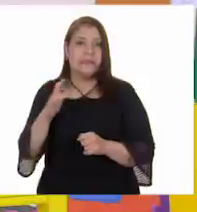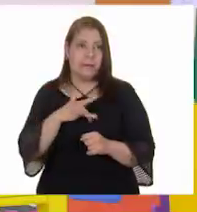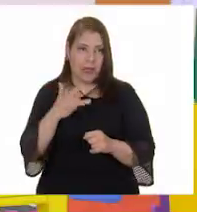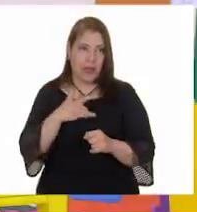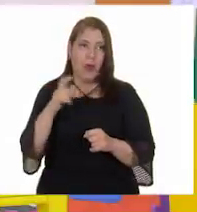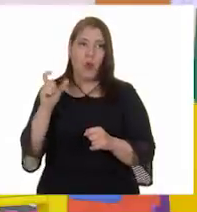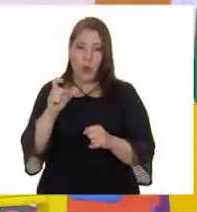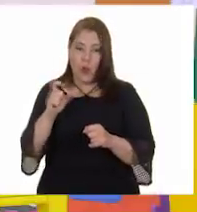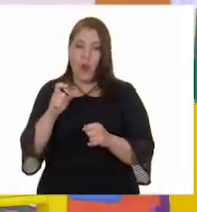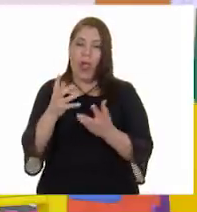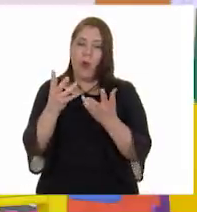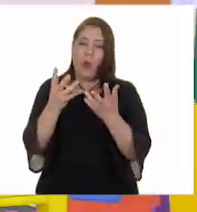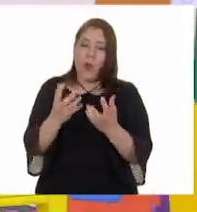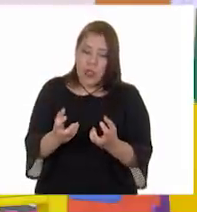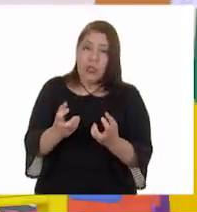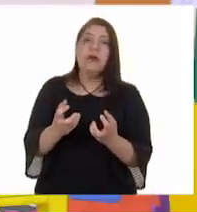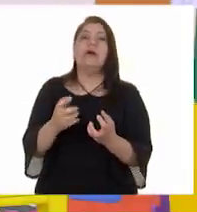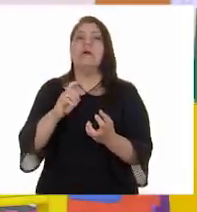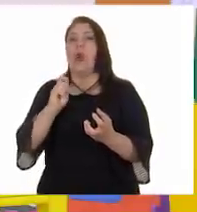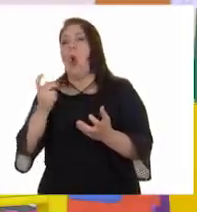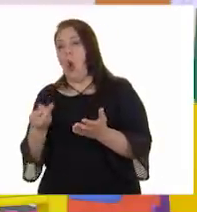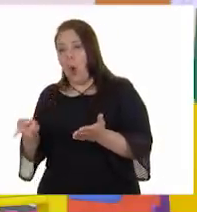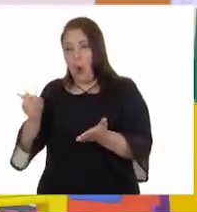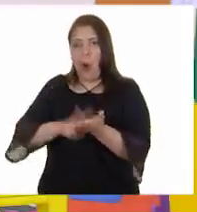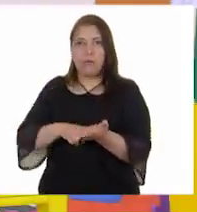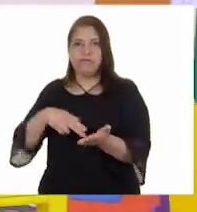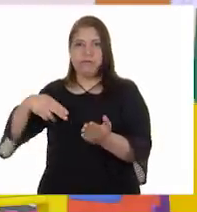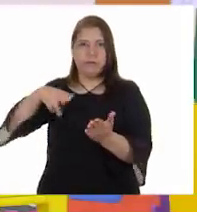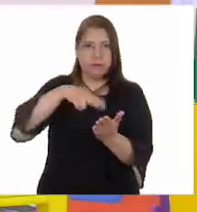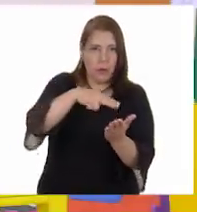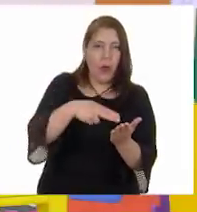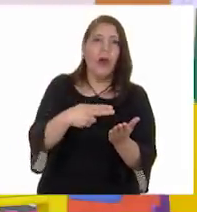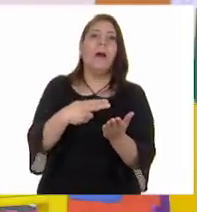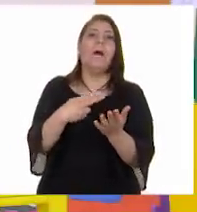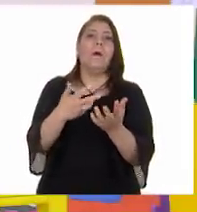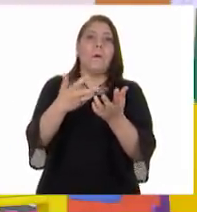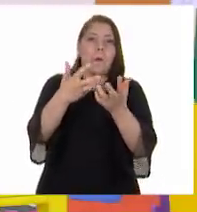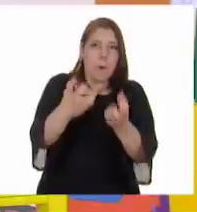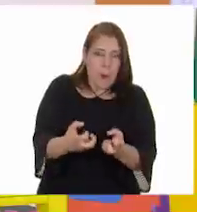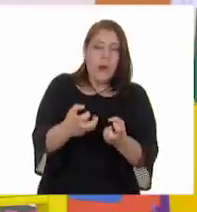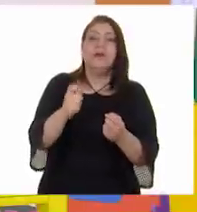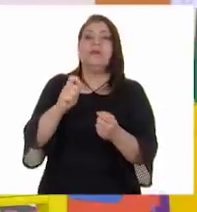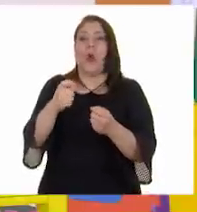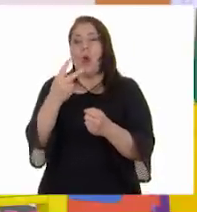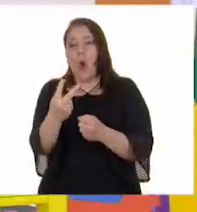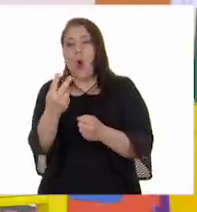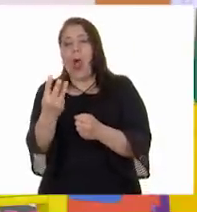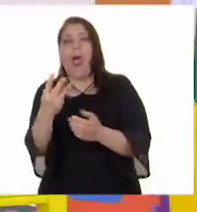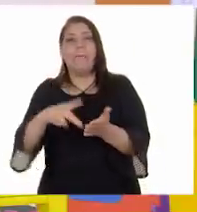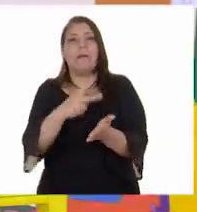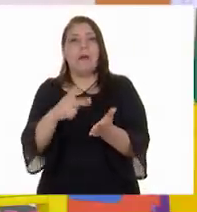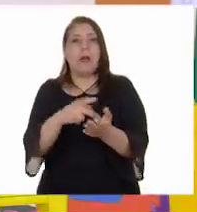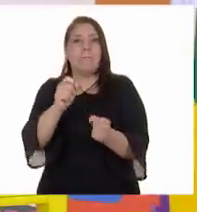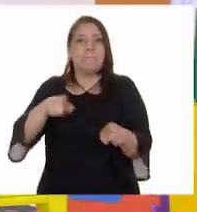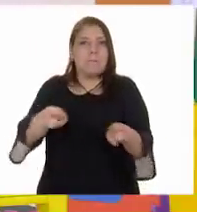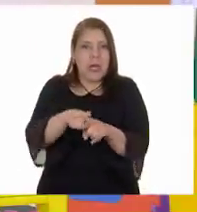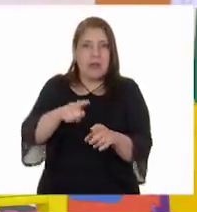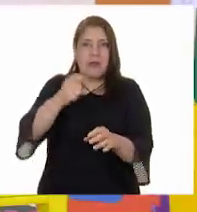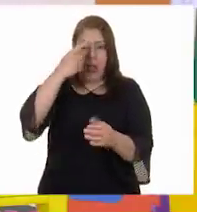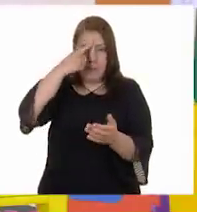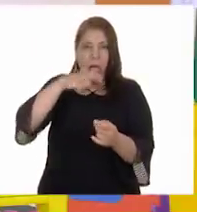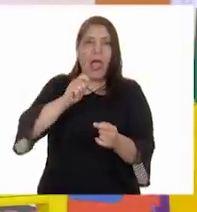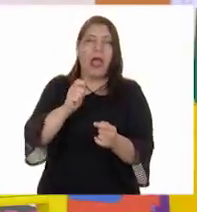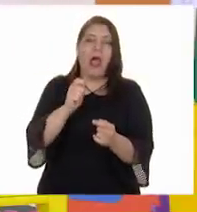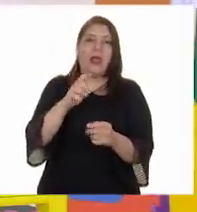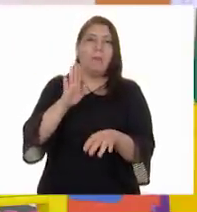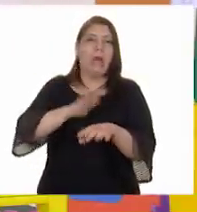agregar una más para hacer el color todavía más intenso. Si se seca, puedo agregar todavía dos o tres capas para hacerlo cada vez